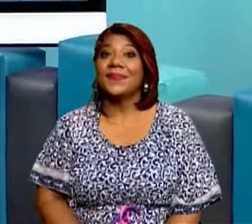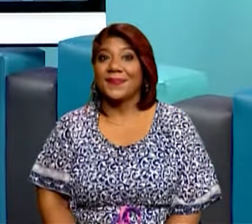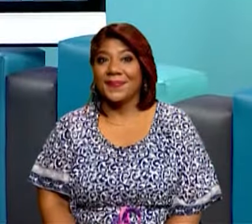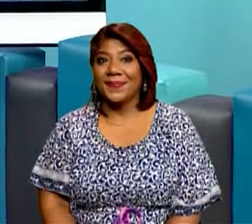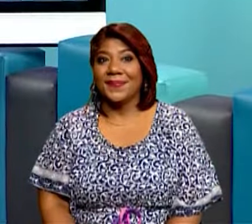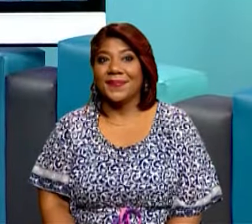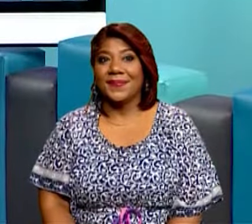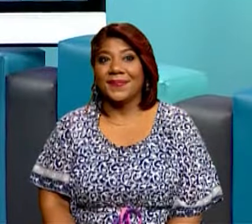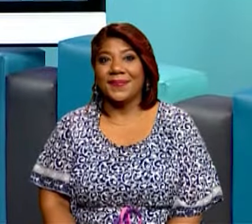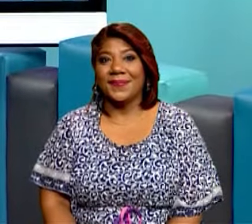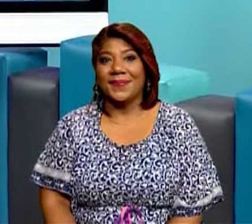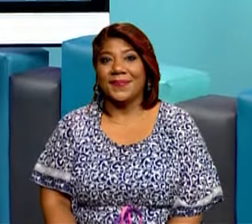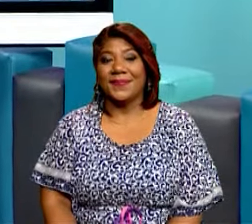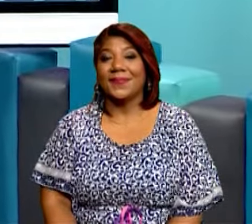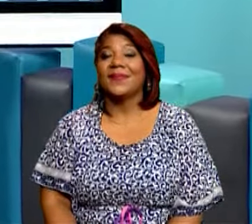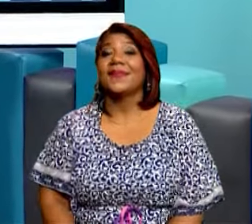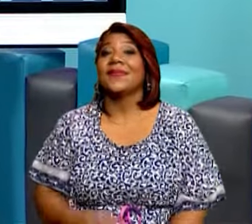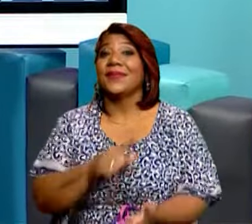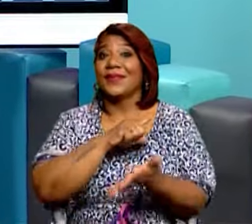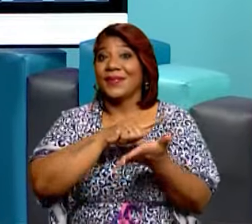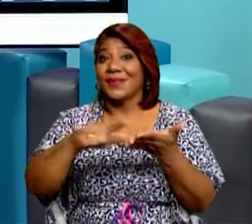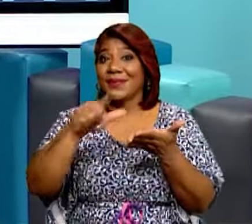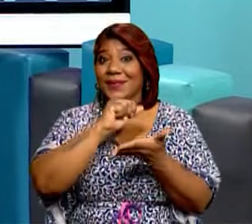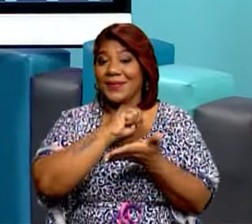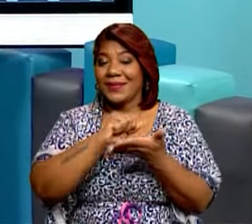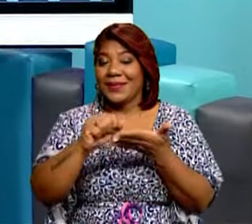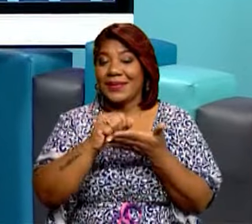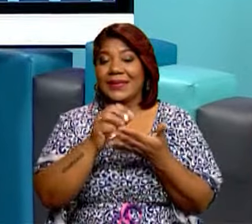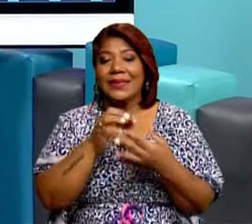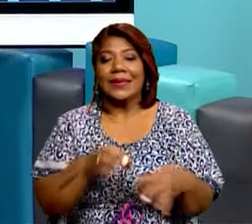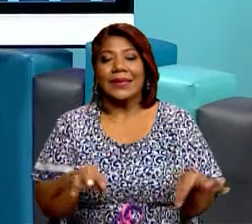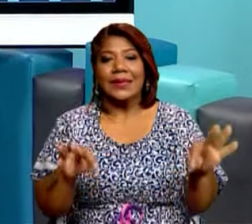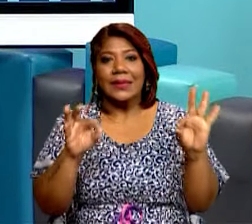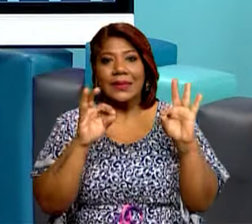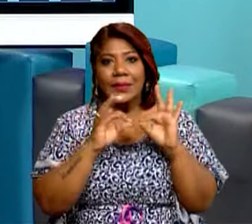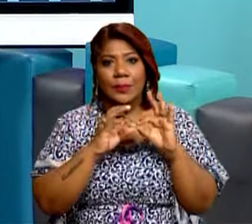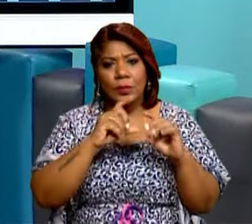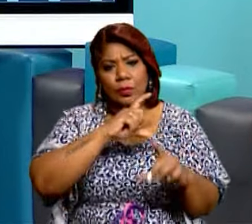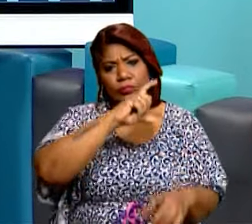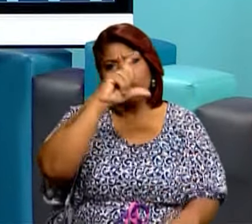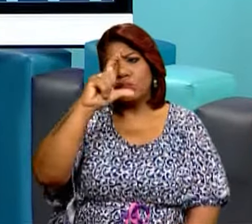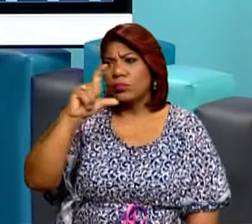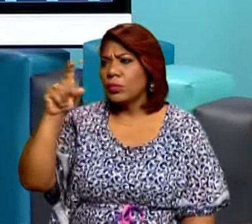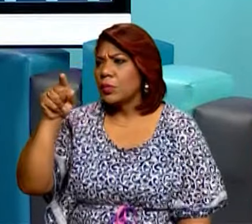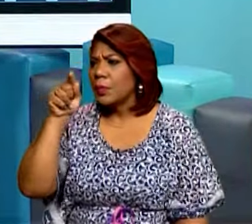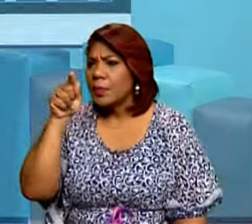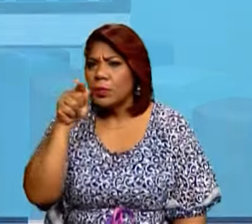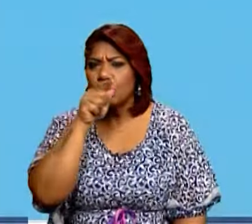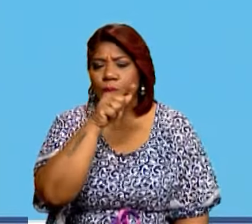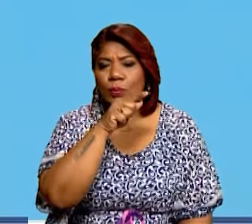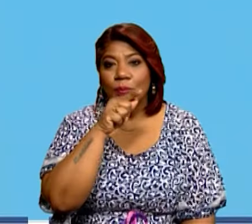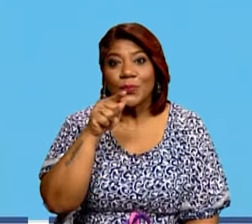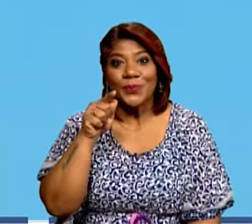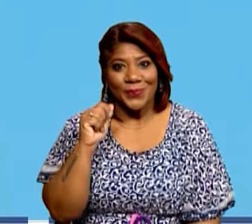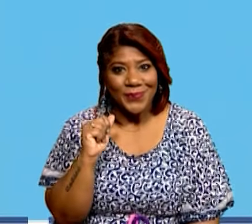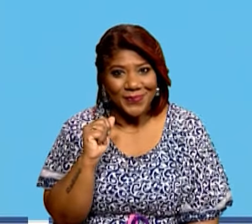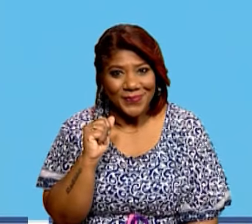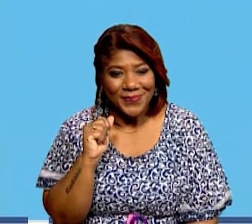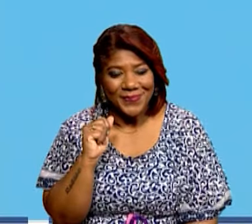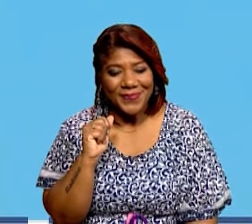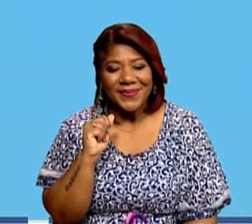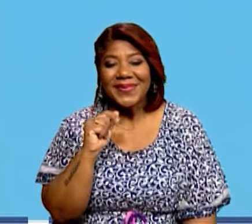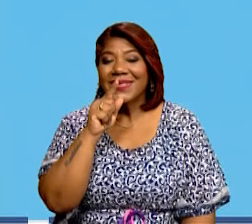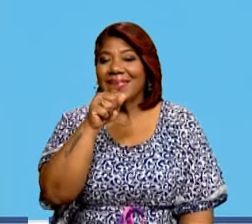está la provincia de Los Santos. Recuerda repasar y también con la actividad que realizamos la semana pasada sobre